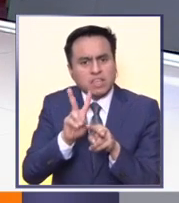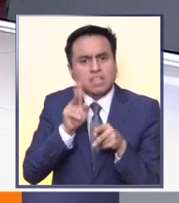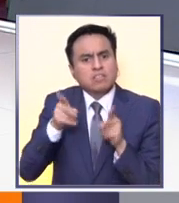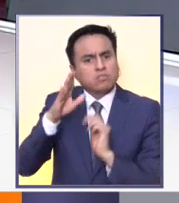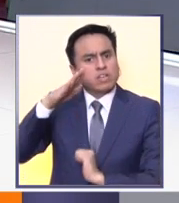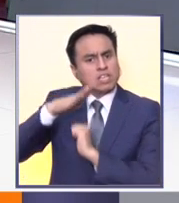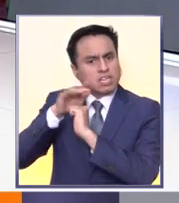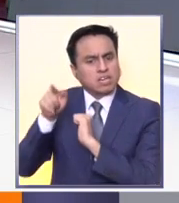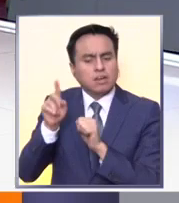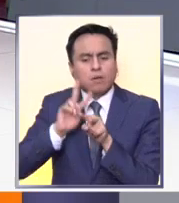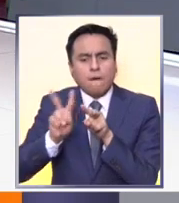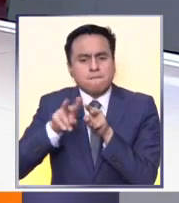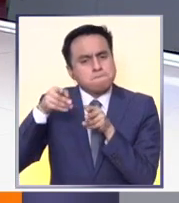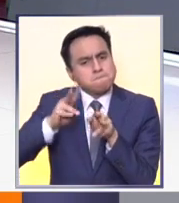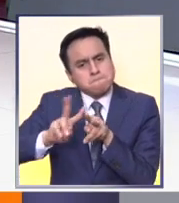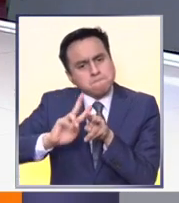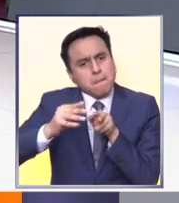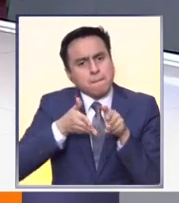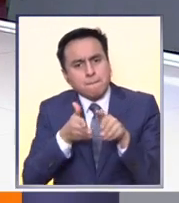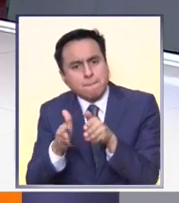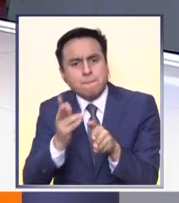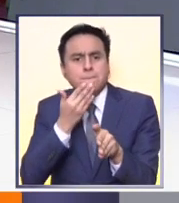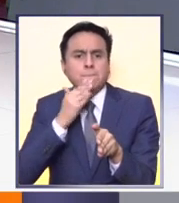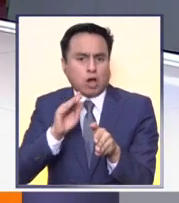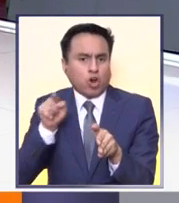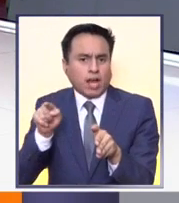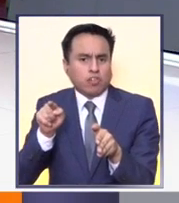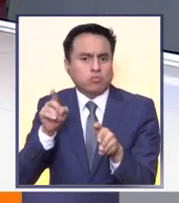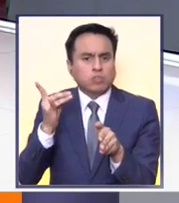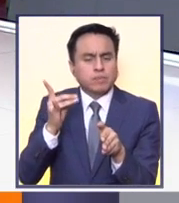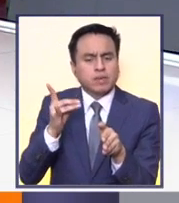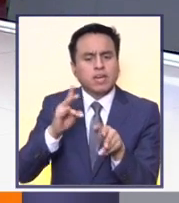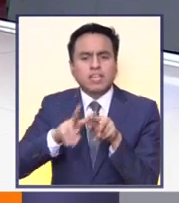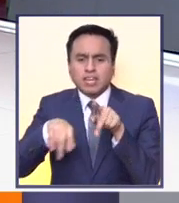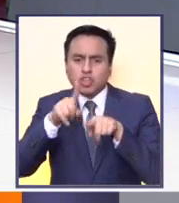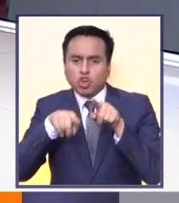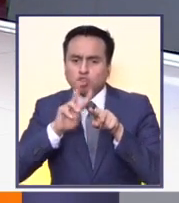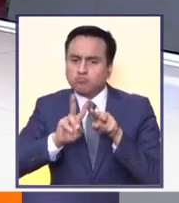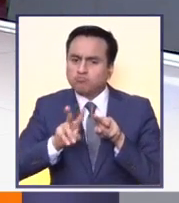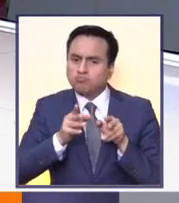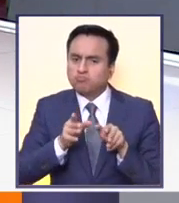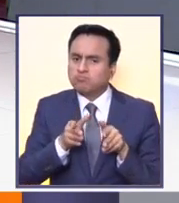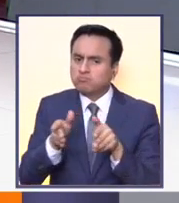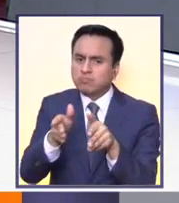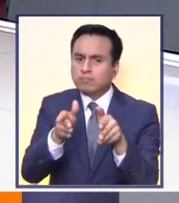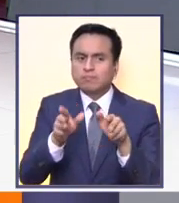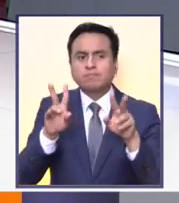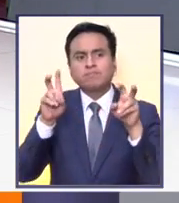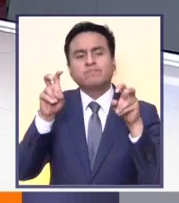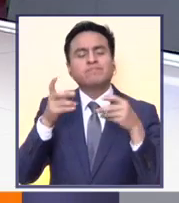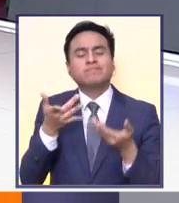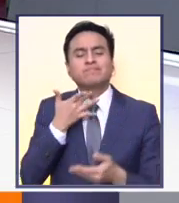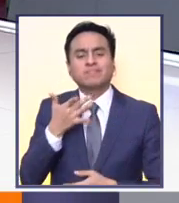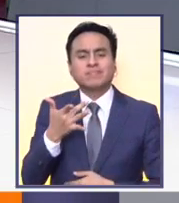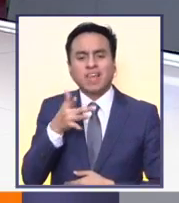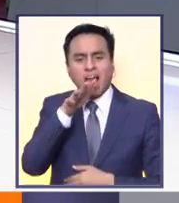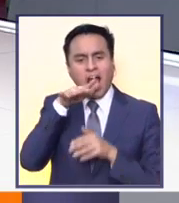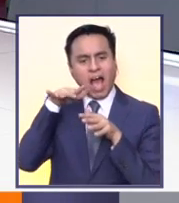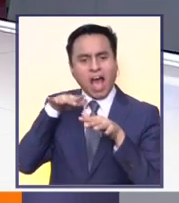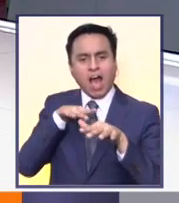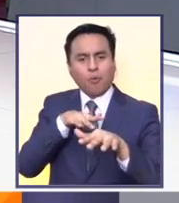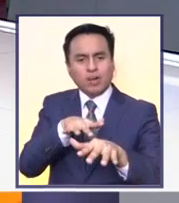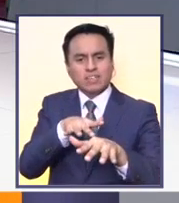sido diseñado, mejorado o producido en su territorio, sobre la base de que esas aguas